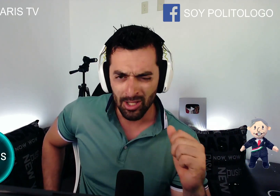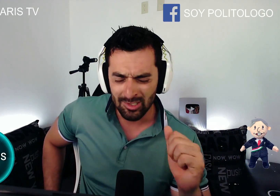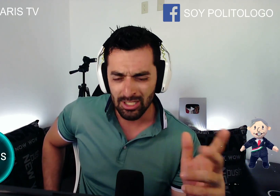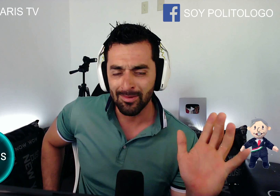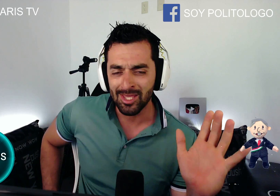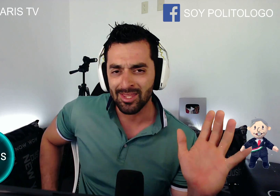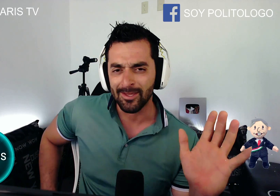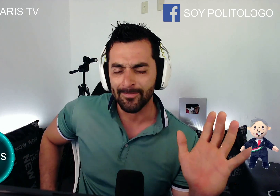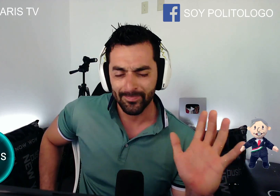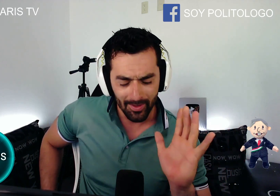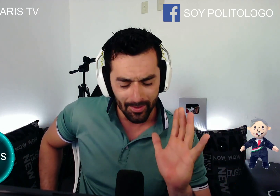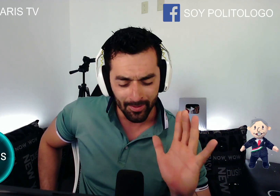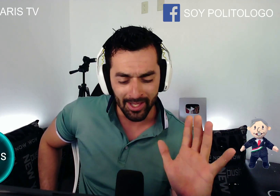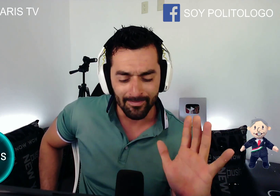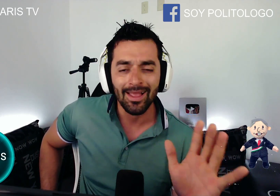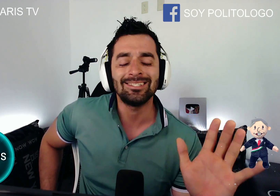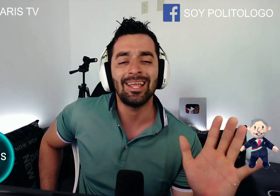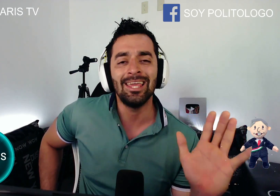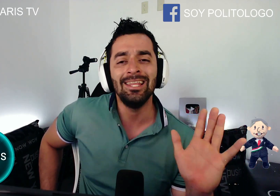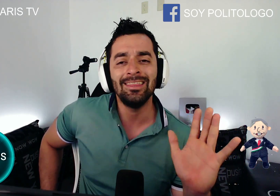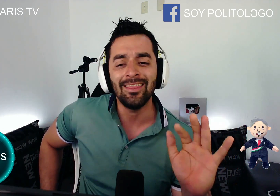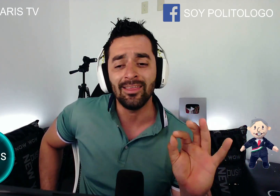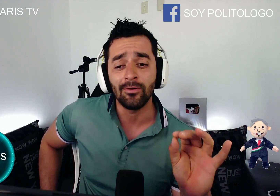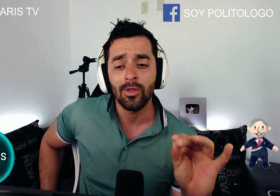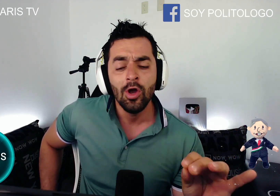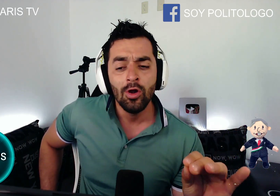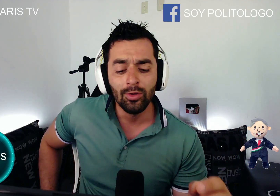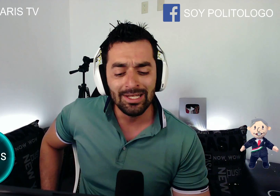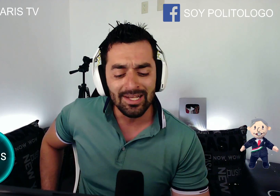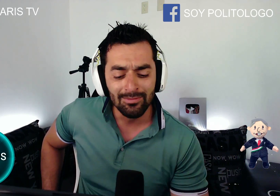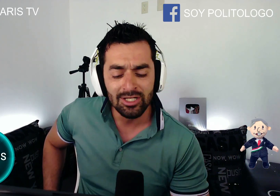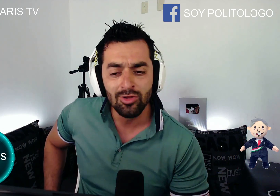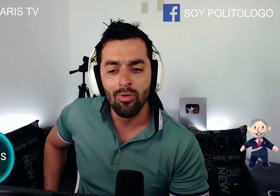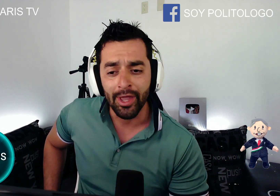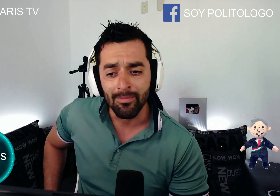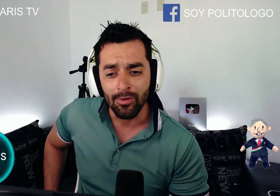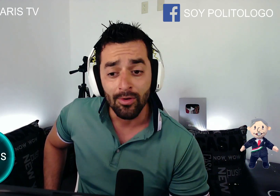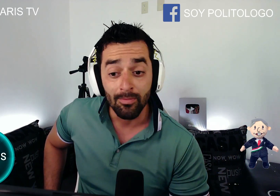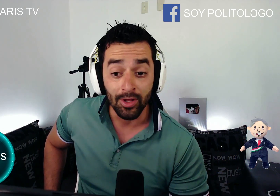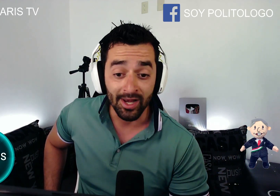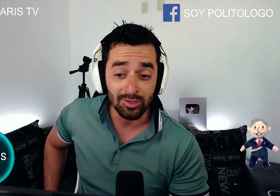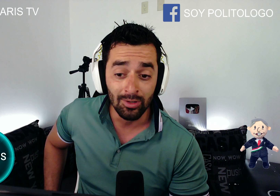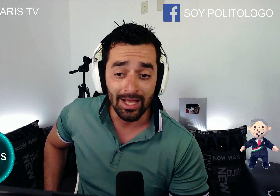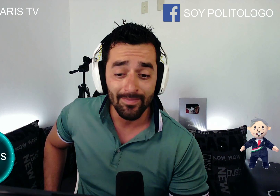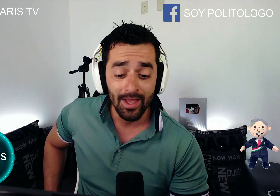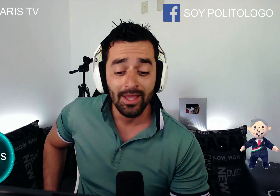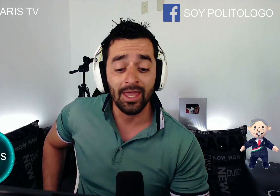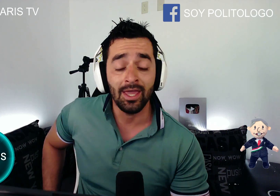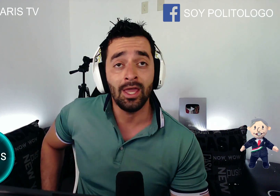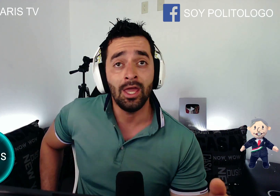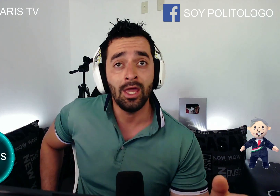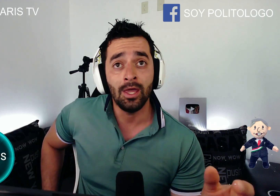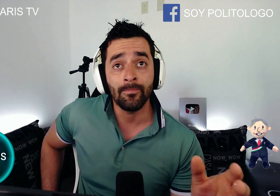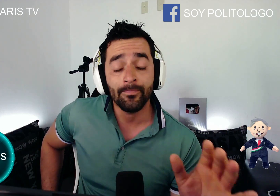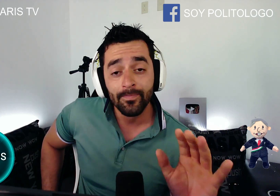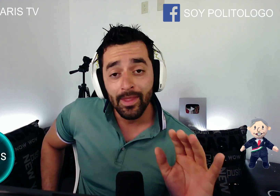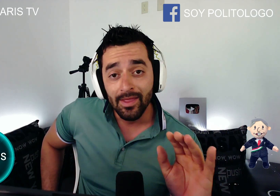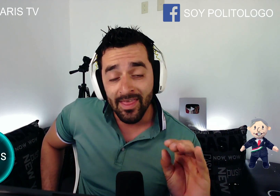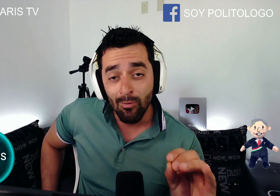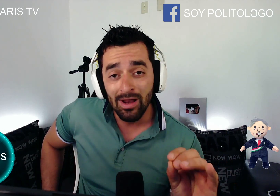Por qué Porque suelta billete Okay hasta ahí el entendido lo utilizaremos esto como ejemplo porque resulta que